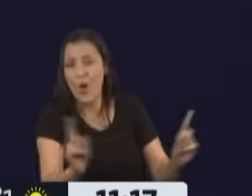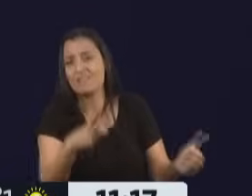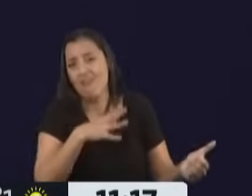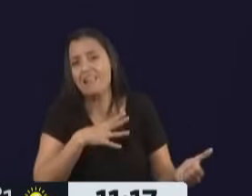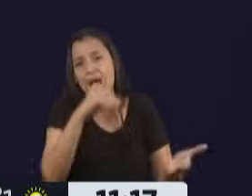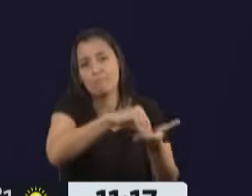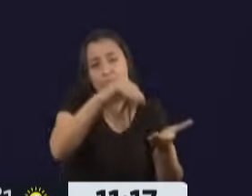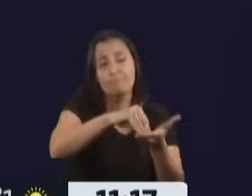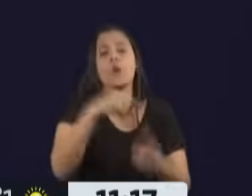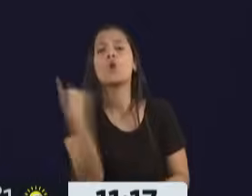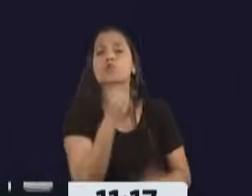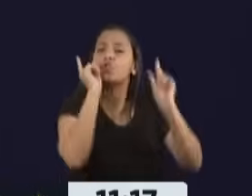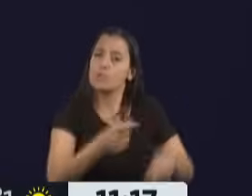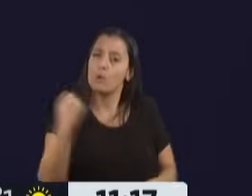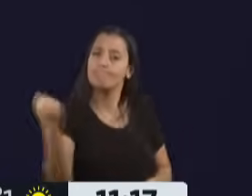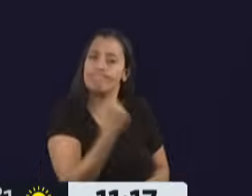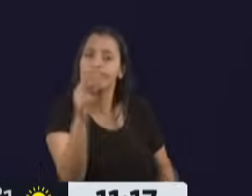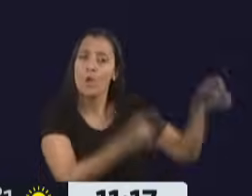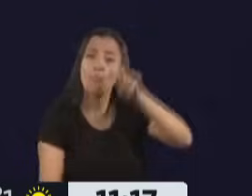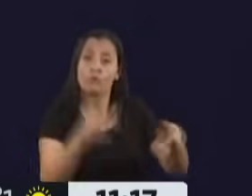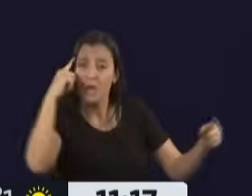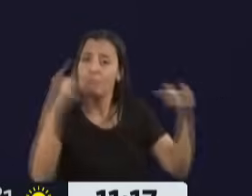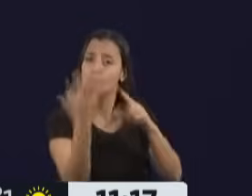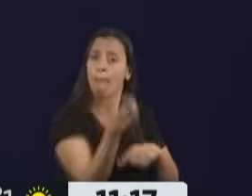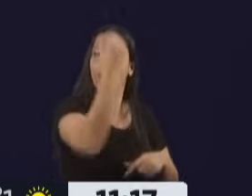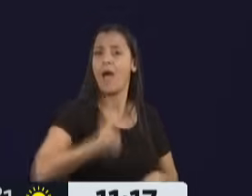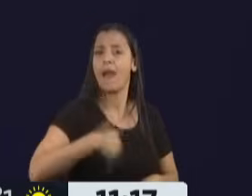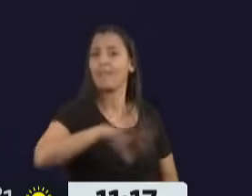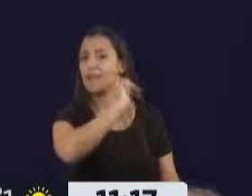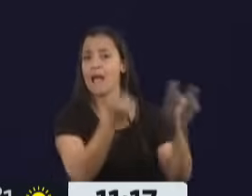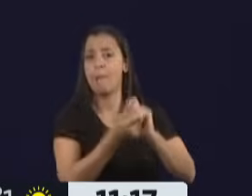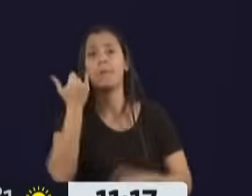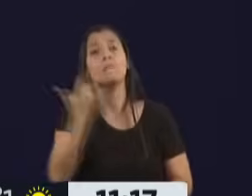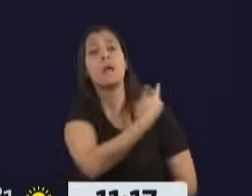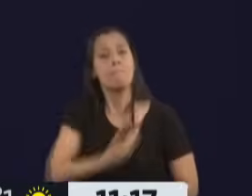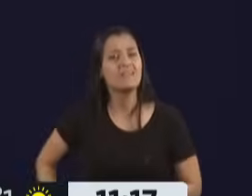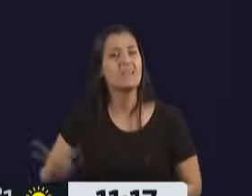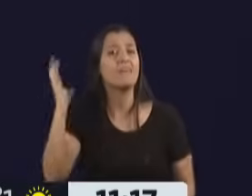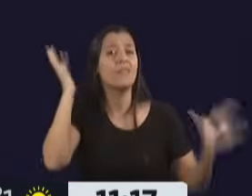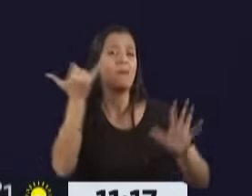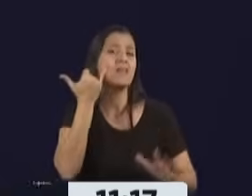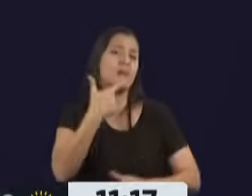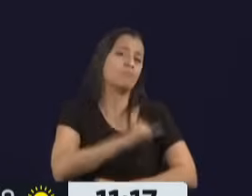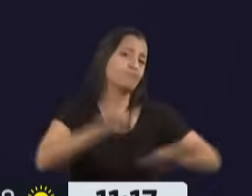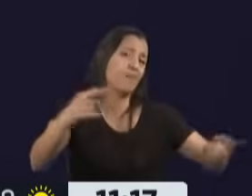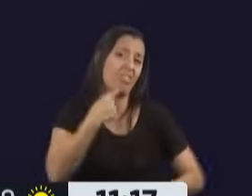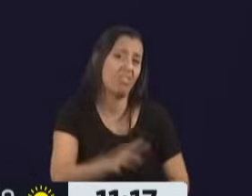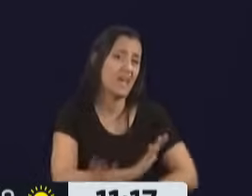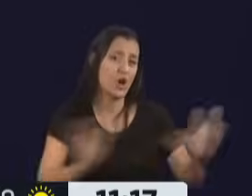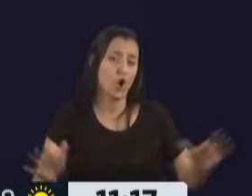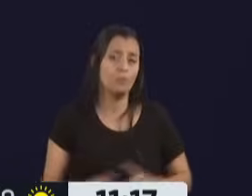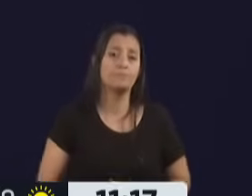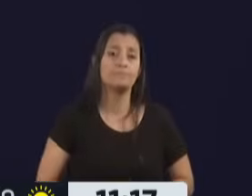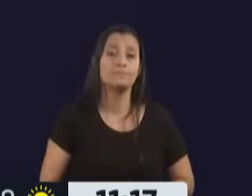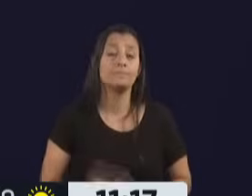dar todo, dar lo mejor y de tratar de cambiar la Argentina. El presidente ya lo dijo, ¿no? Una de las grandes, tal vez de los